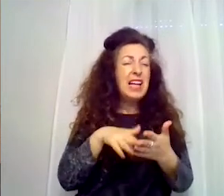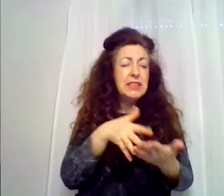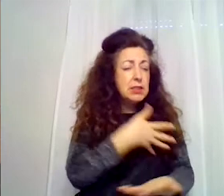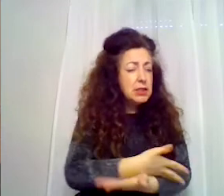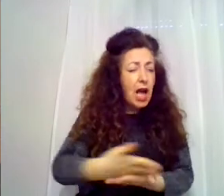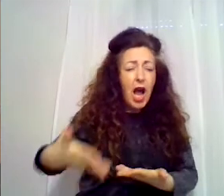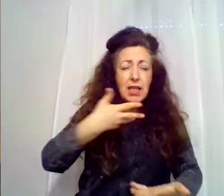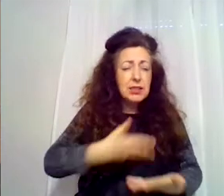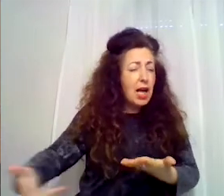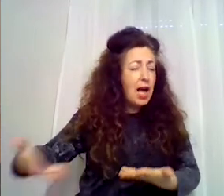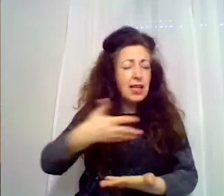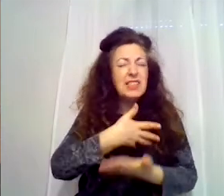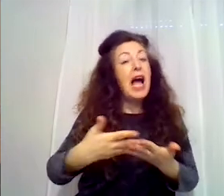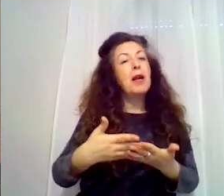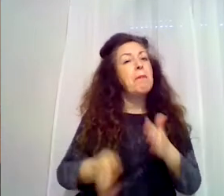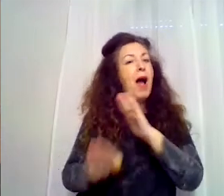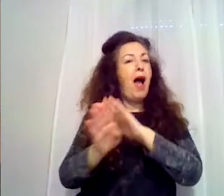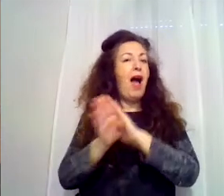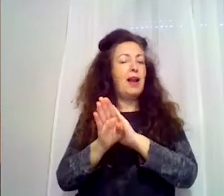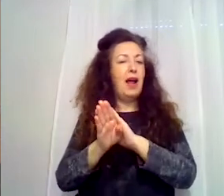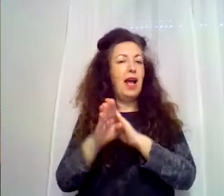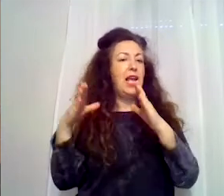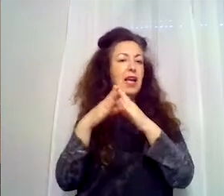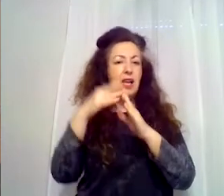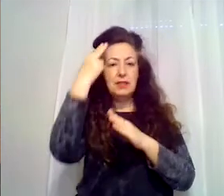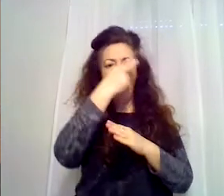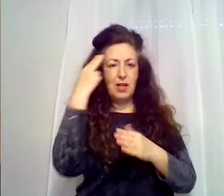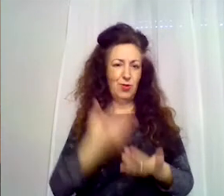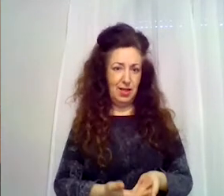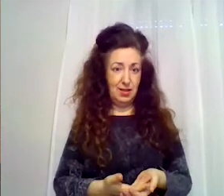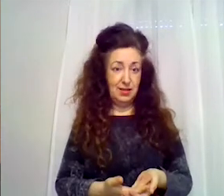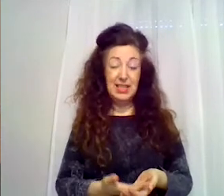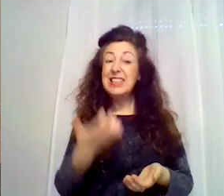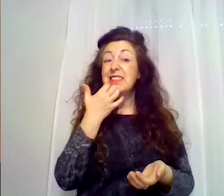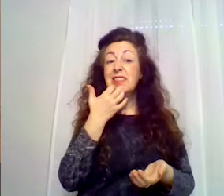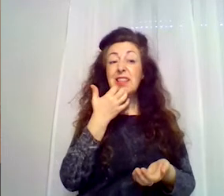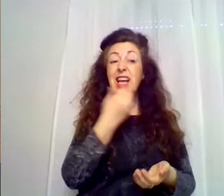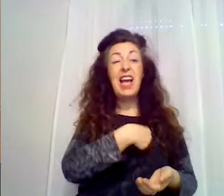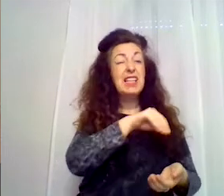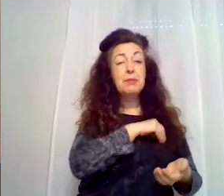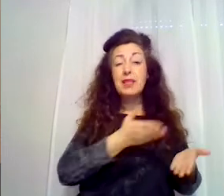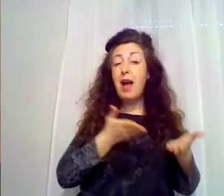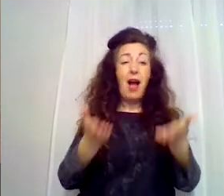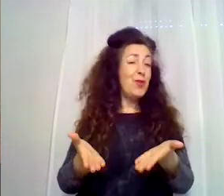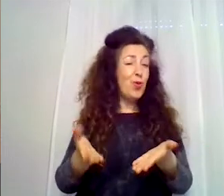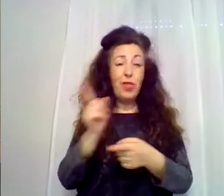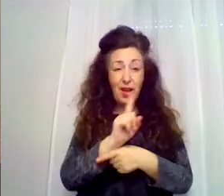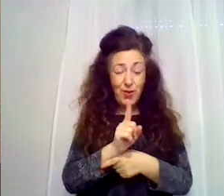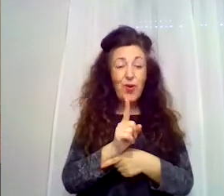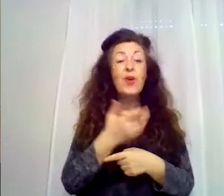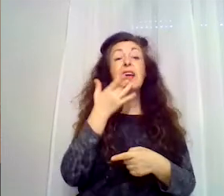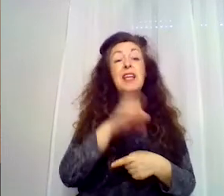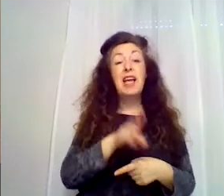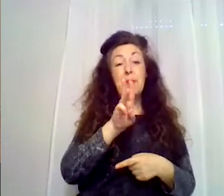atraso, produciendo hambrunas, gastando infinidad del dinero que venía de América, muchísimos soldados en las